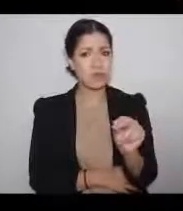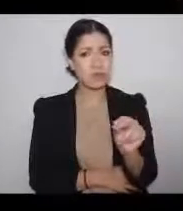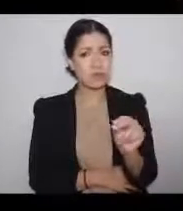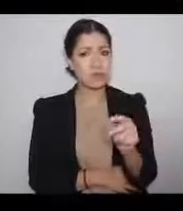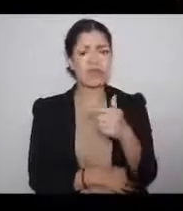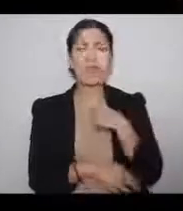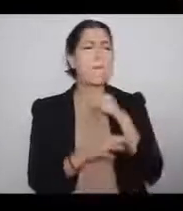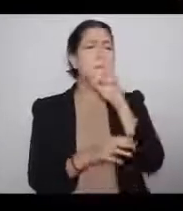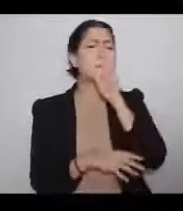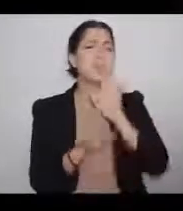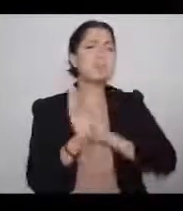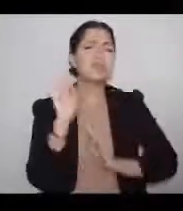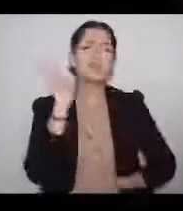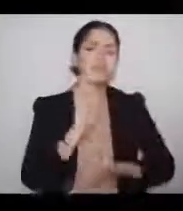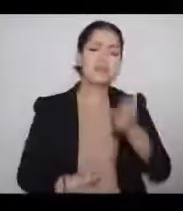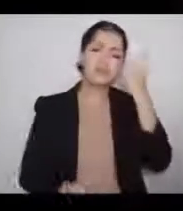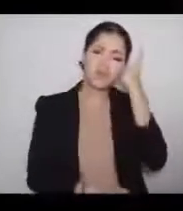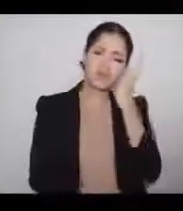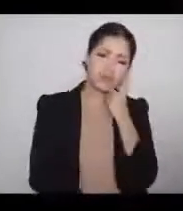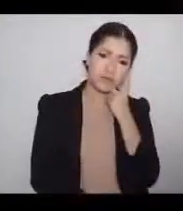¡Me voy a dormir! ¡No!